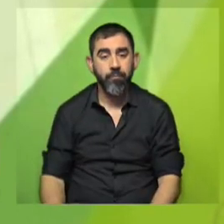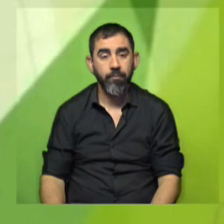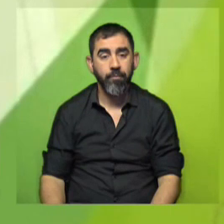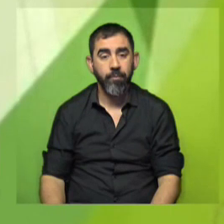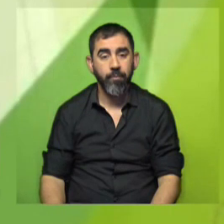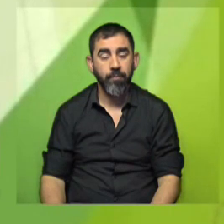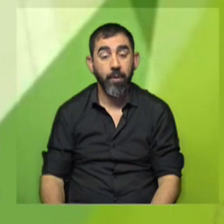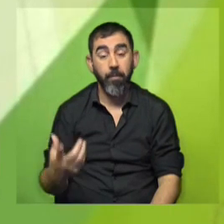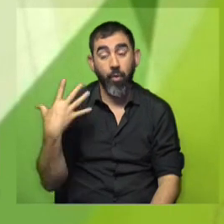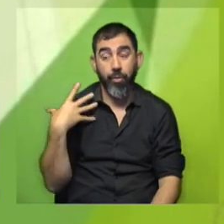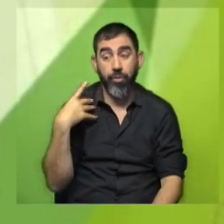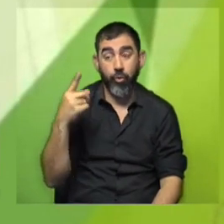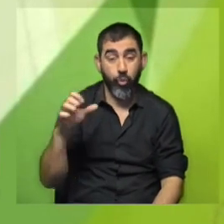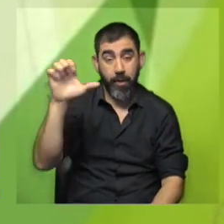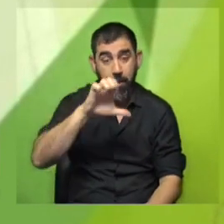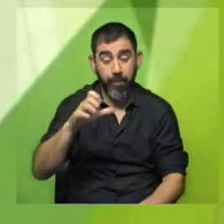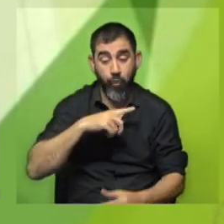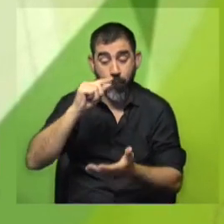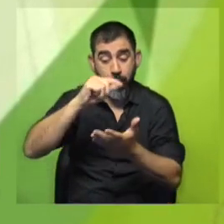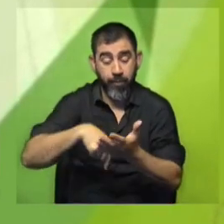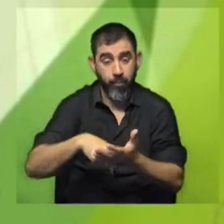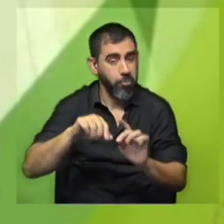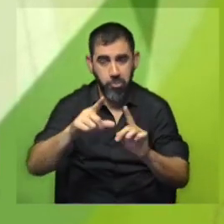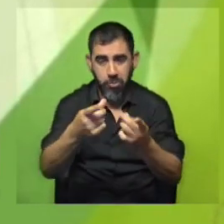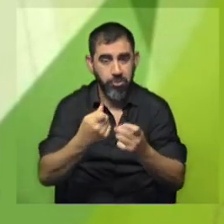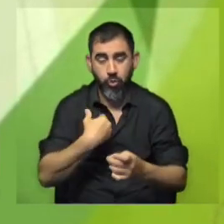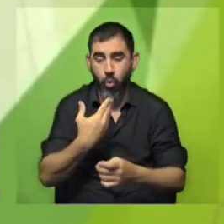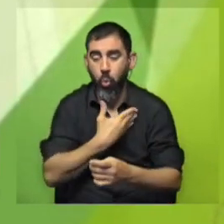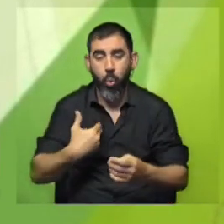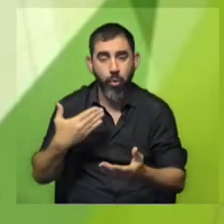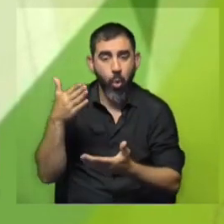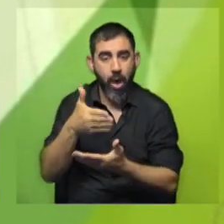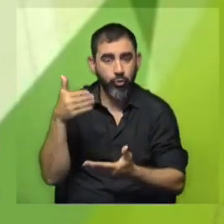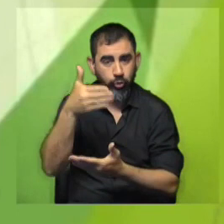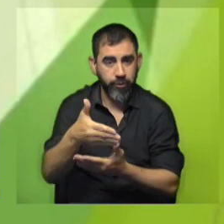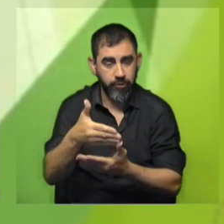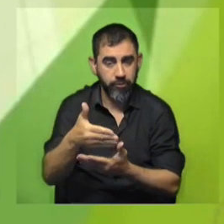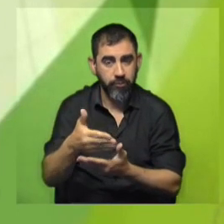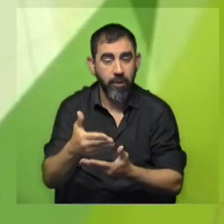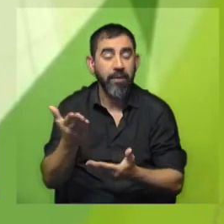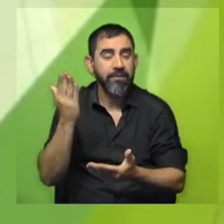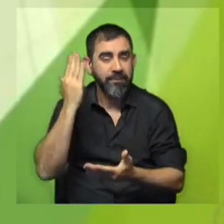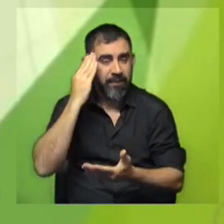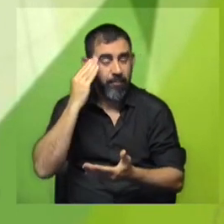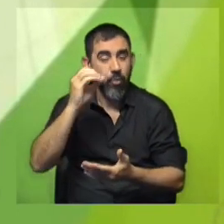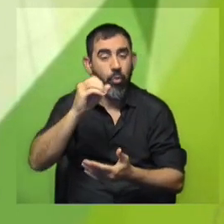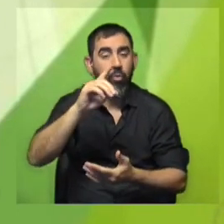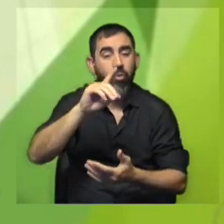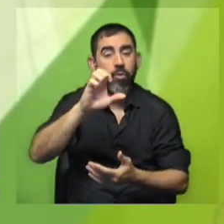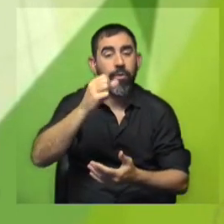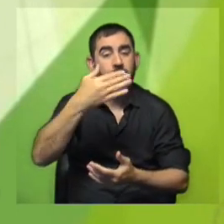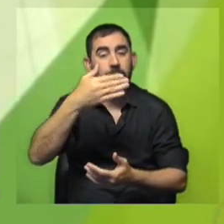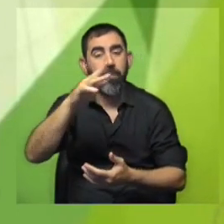Pues para ser director de una empresa y firmante de las cuentas no se necesita ser accionista. Ahora sabemos que Odebrecht se